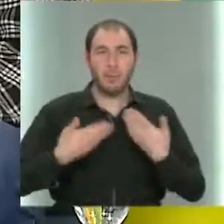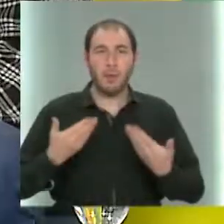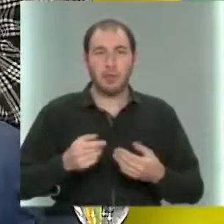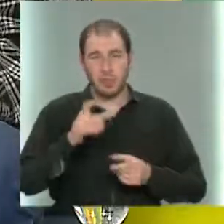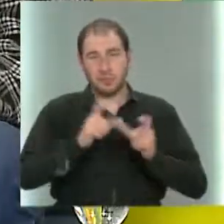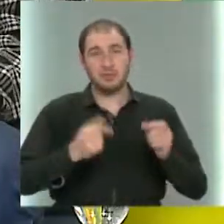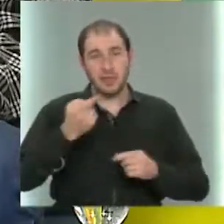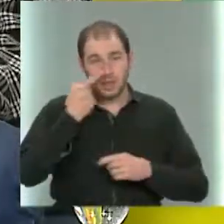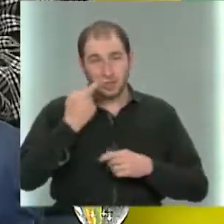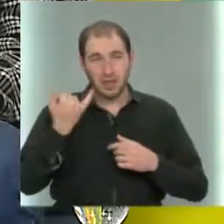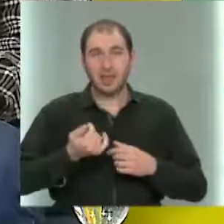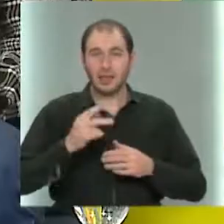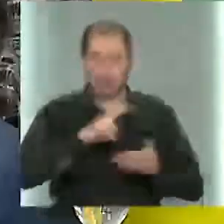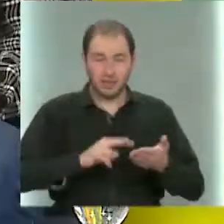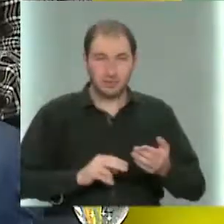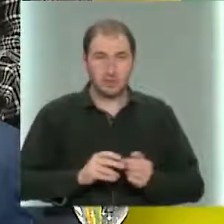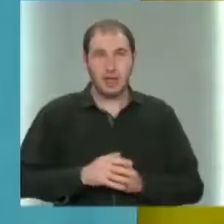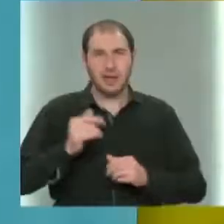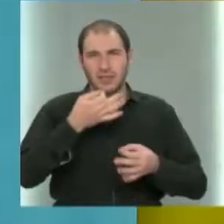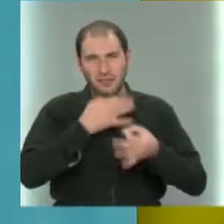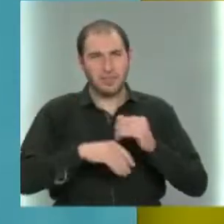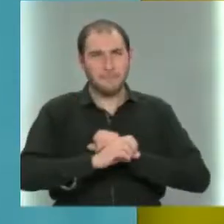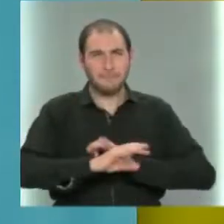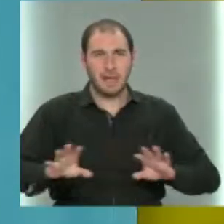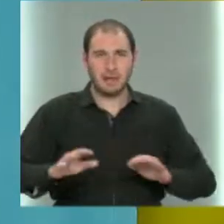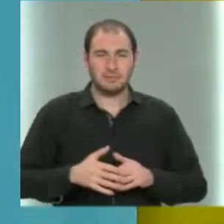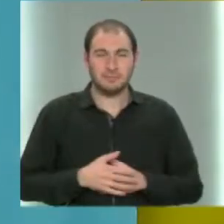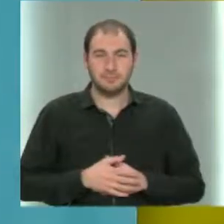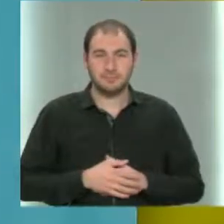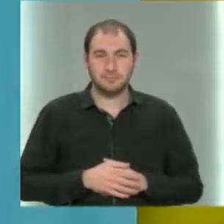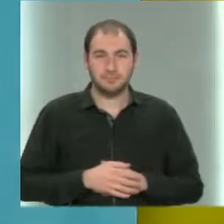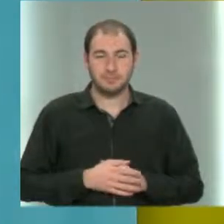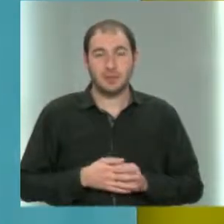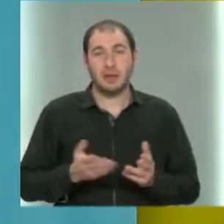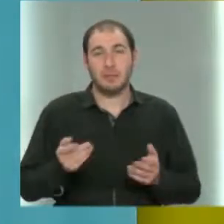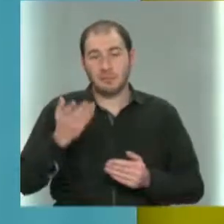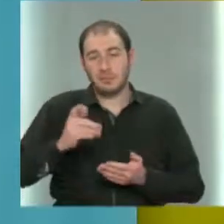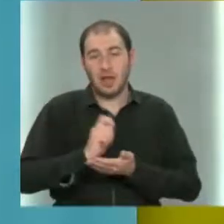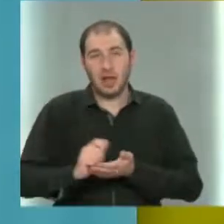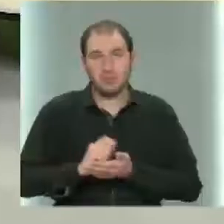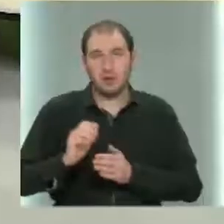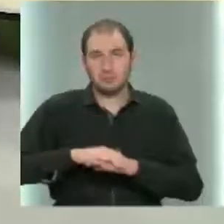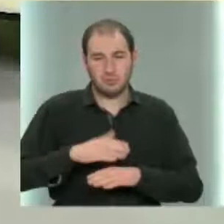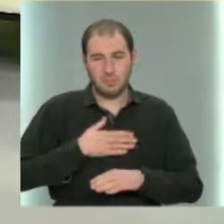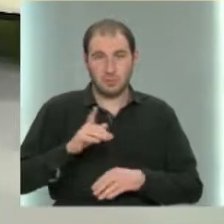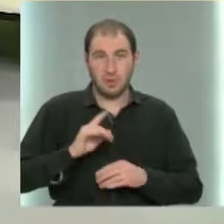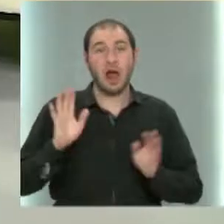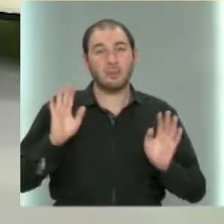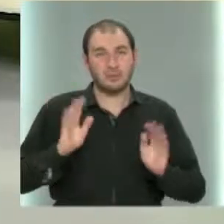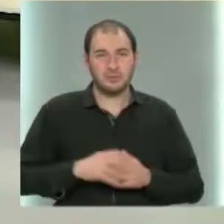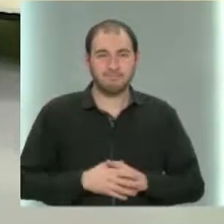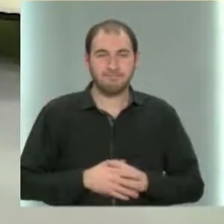gente le puede interesar la literatura. Quizás está mal vendida, es muy probable. Quizás los mismos autores no se hagan cargo de su obra, es muy